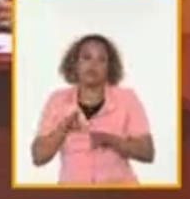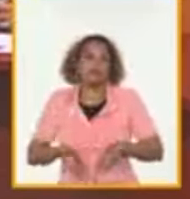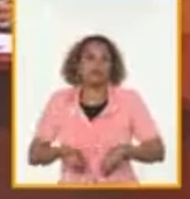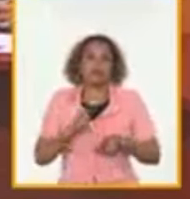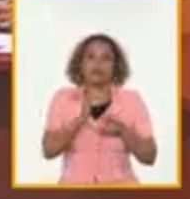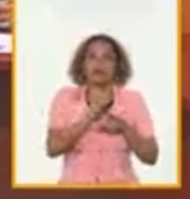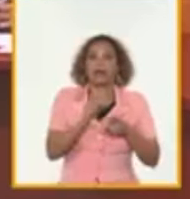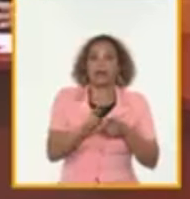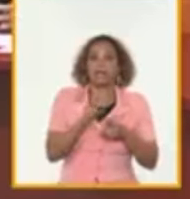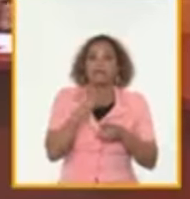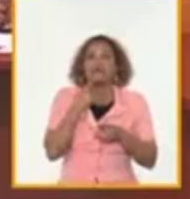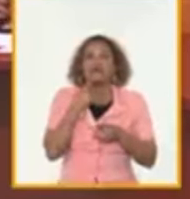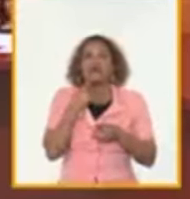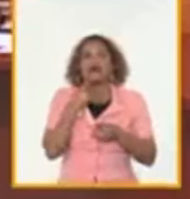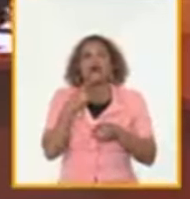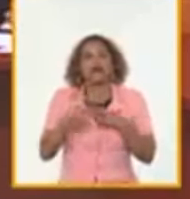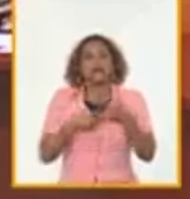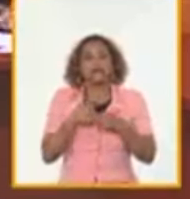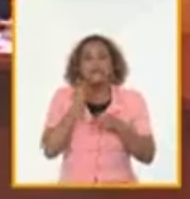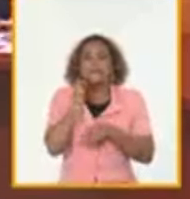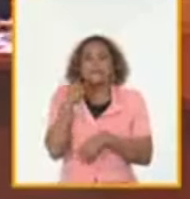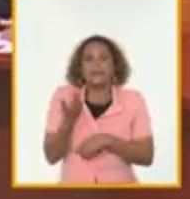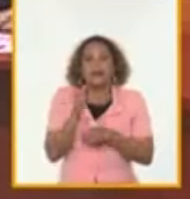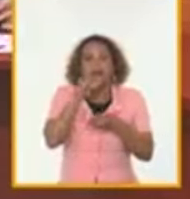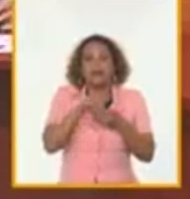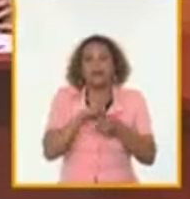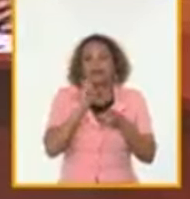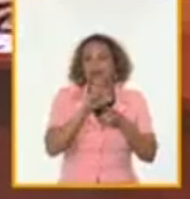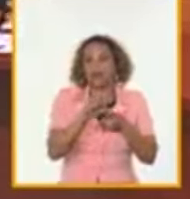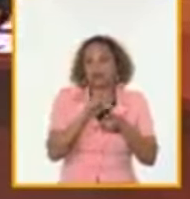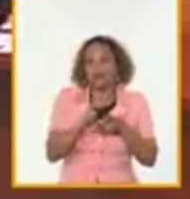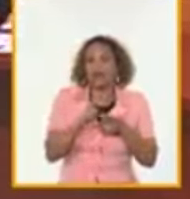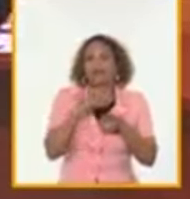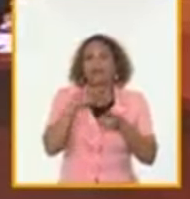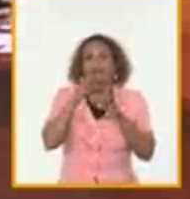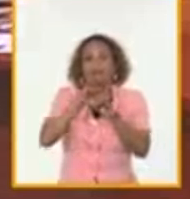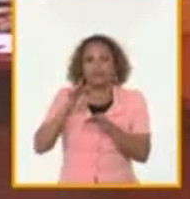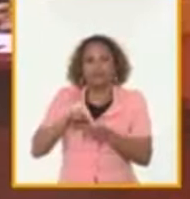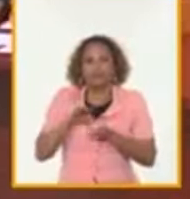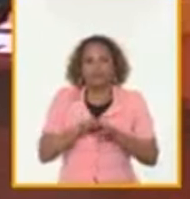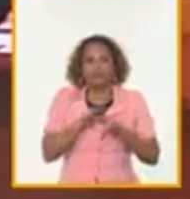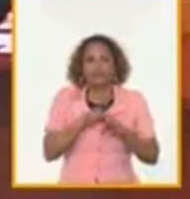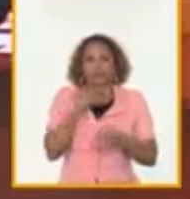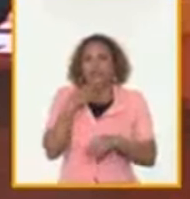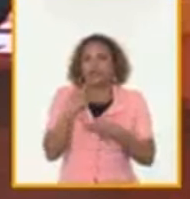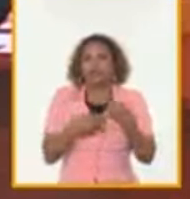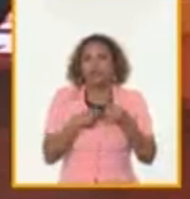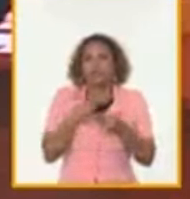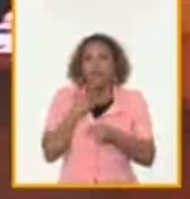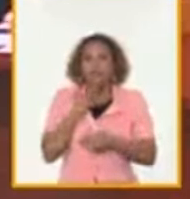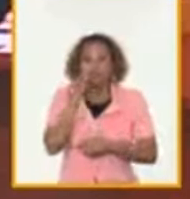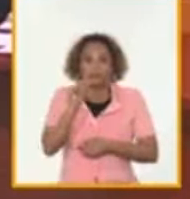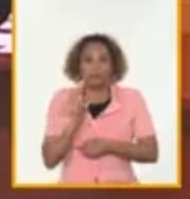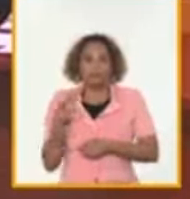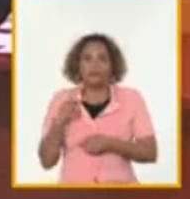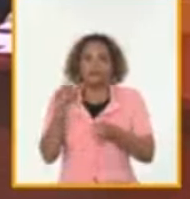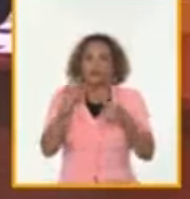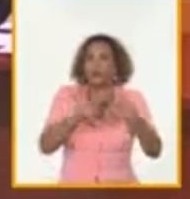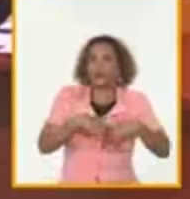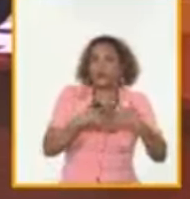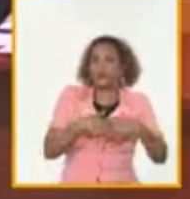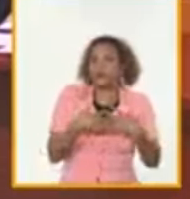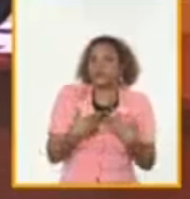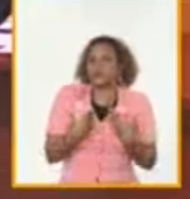eh agrícolas en las comunidades en el campo para para tratar de que eh tengamos el personal para poder producir que es